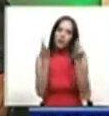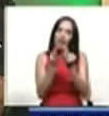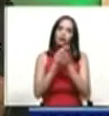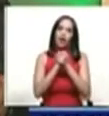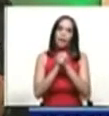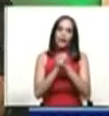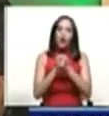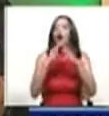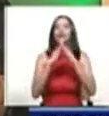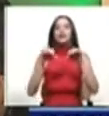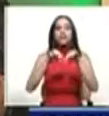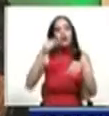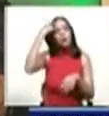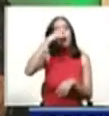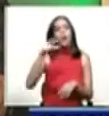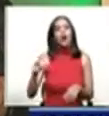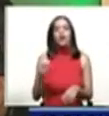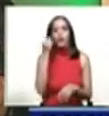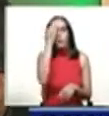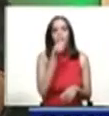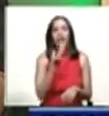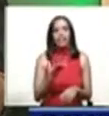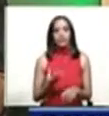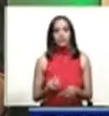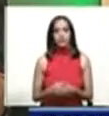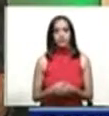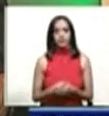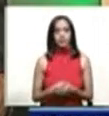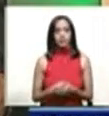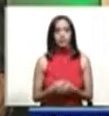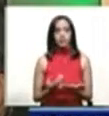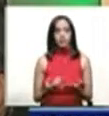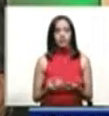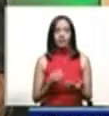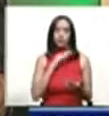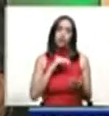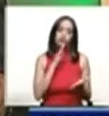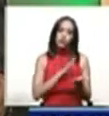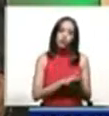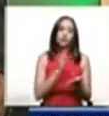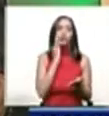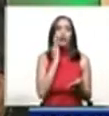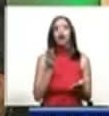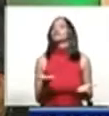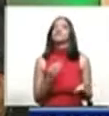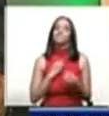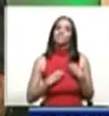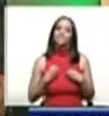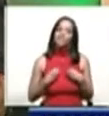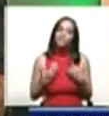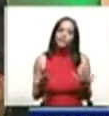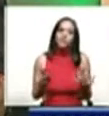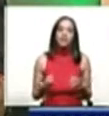a todo ese pueblo bello del Jarillo, de donde, bueno, donde creció Adi, donde es su mamá. A todos ustedes, desde Zurda Conducta,